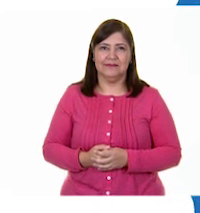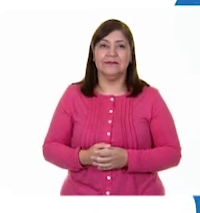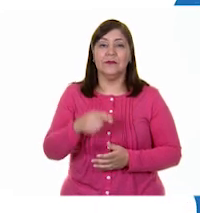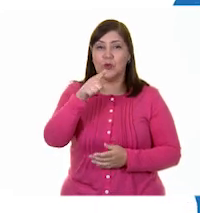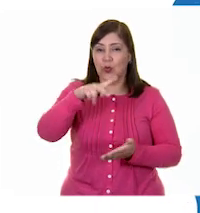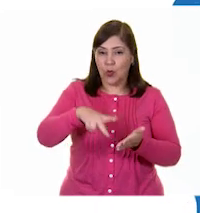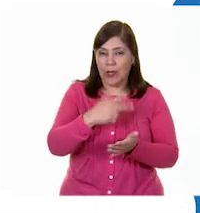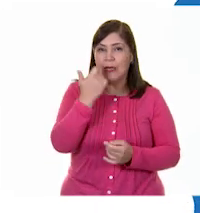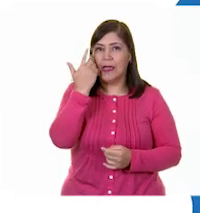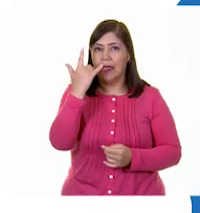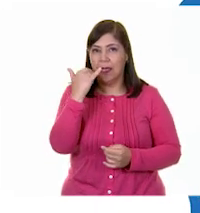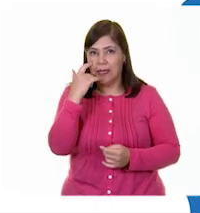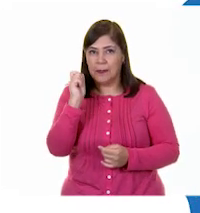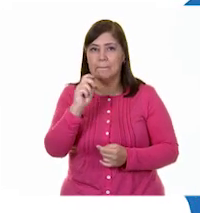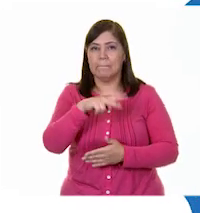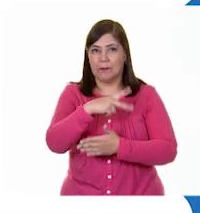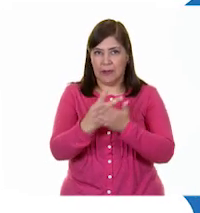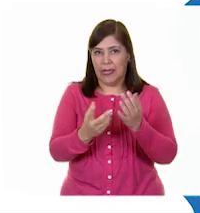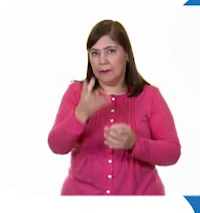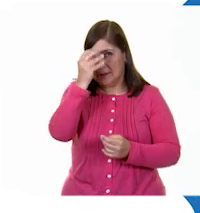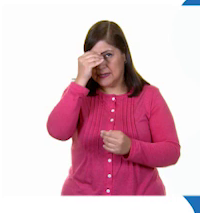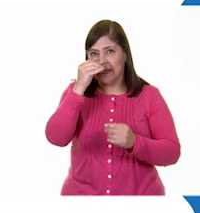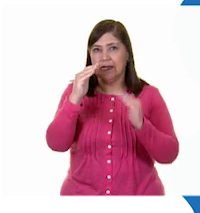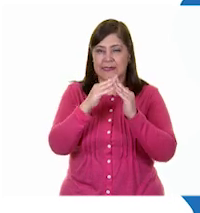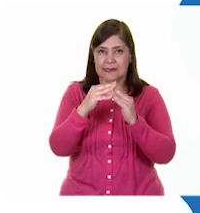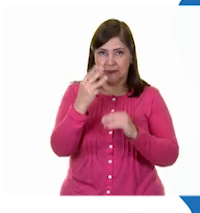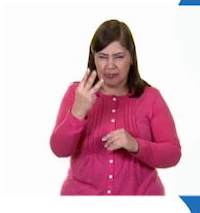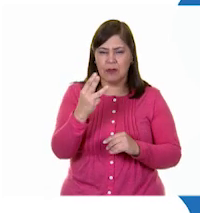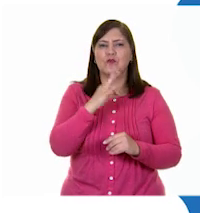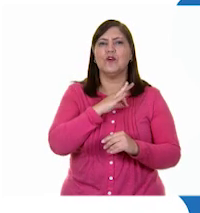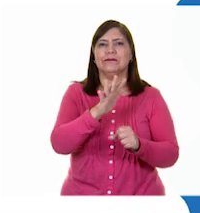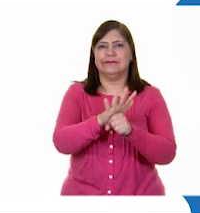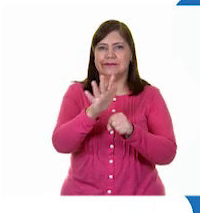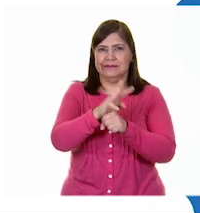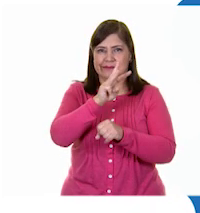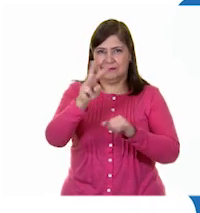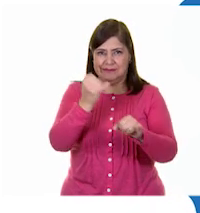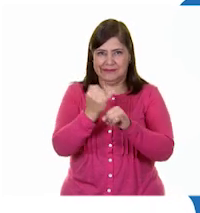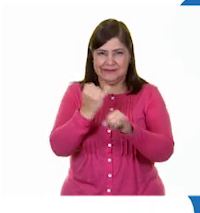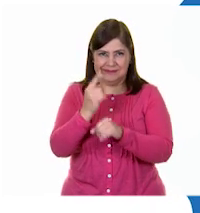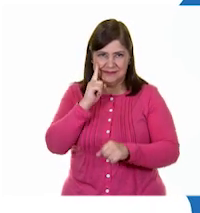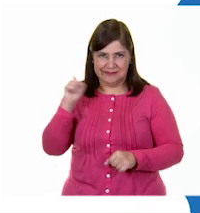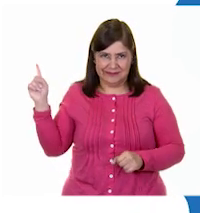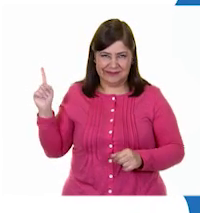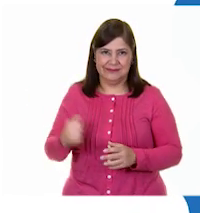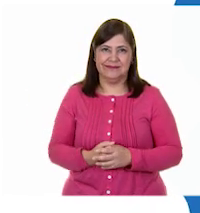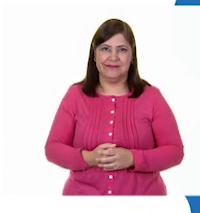Si quieres volver a ver los programas de Aprende en Casa 3, los puedes encontrar en la siguiente